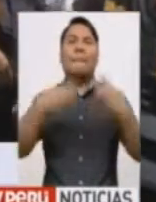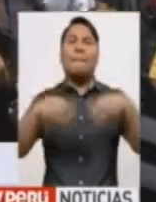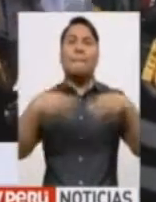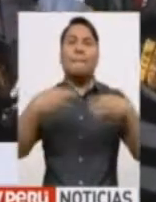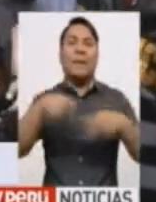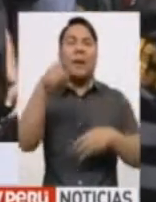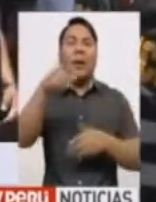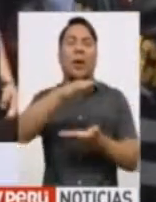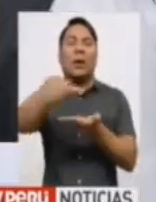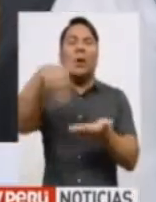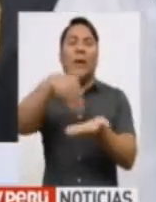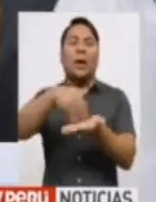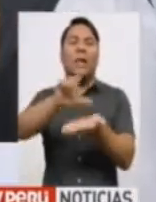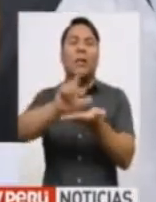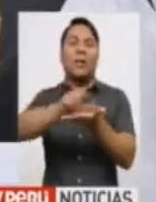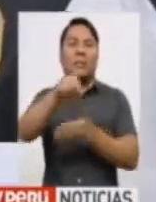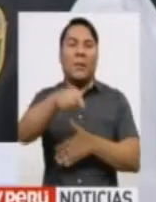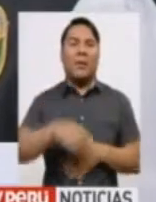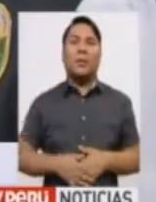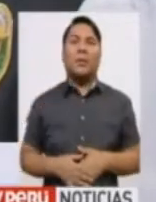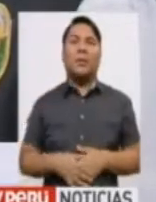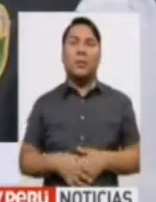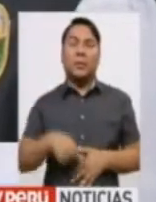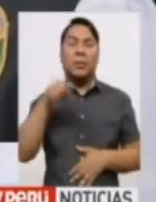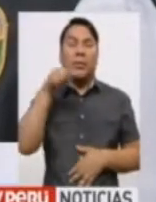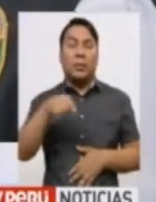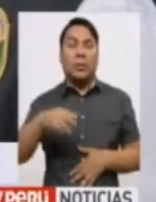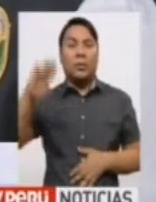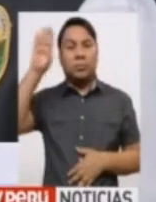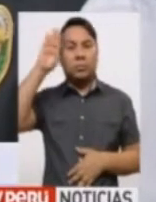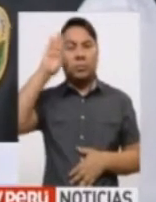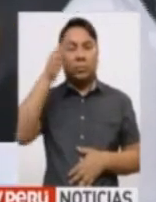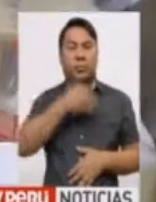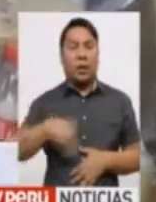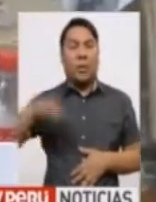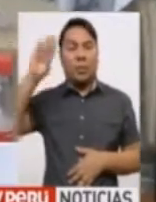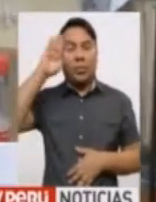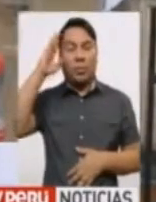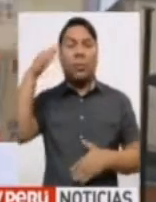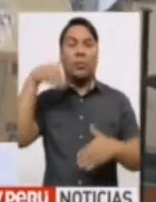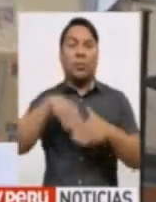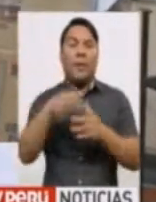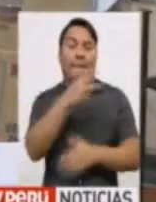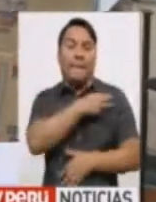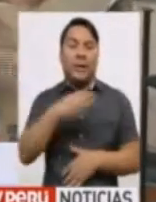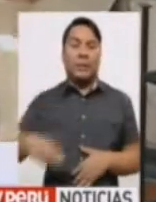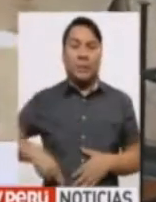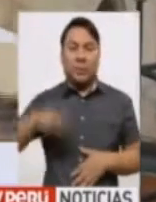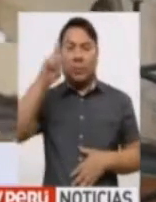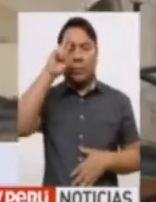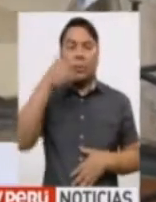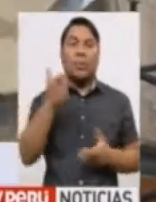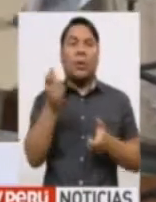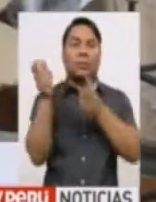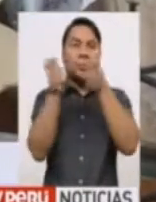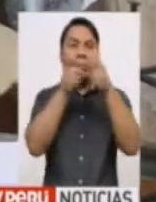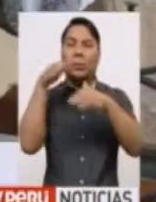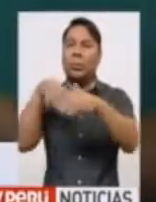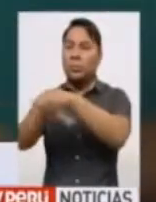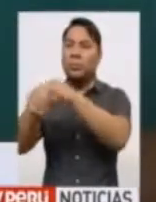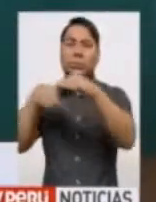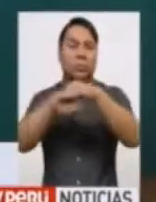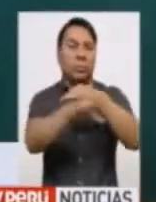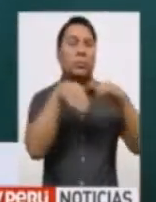el centro de Lima. La Dirección de Seguridad del Estado, de la Policía y el Ministerio Público realizaron una intervención